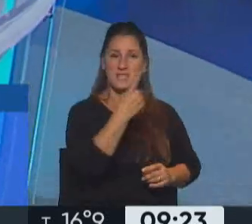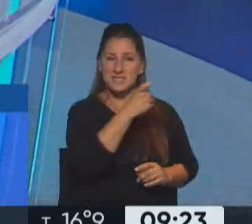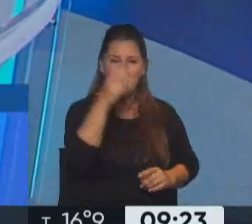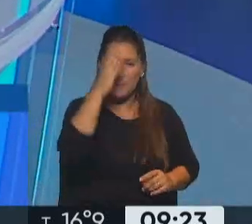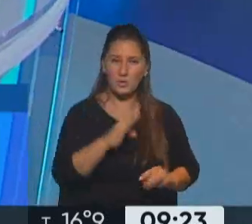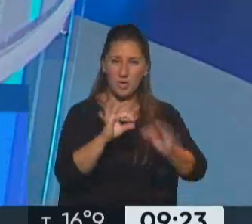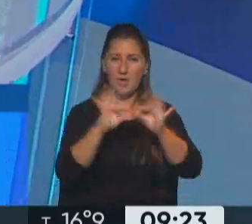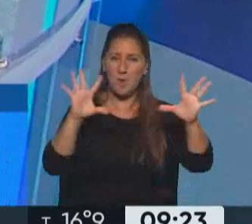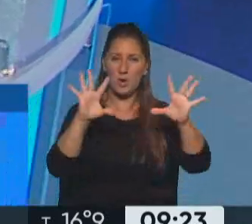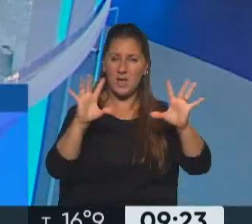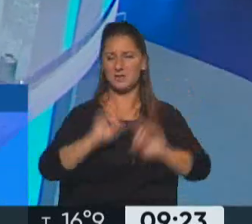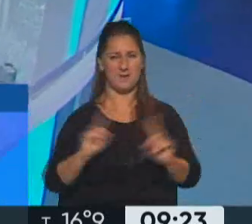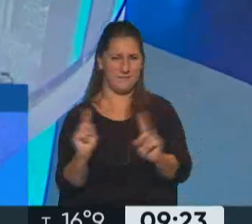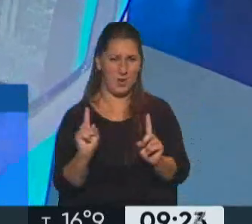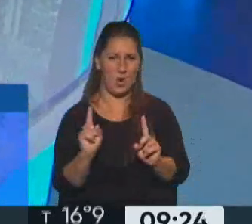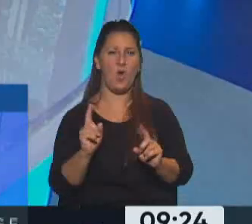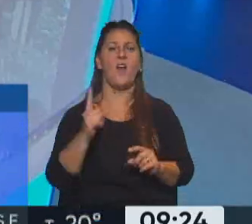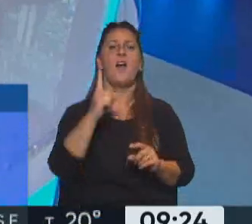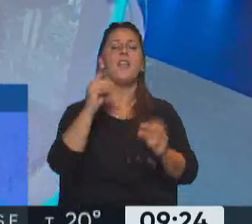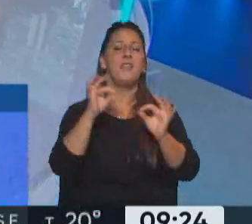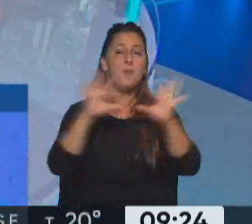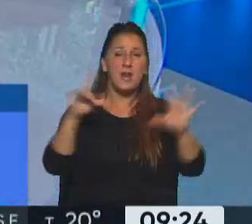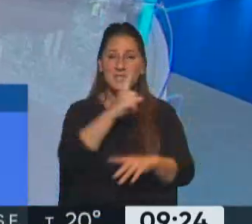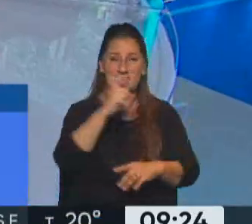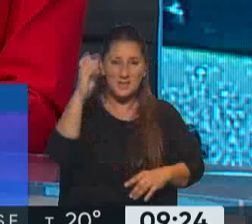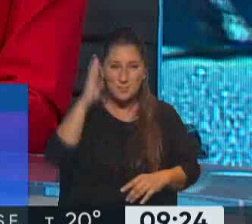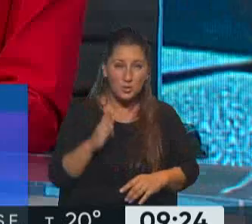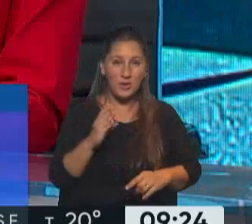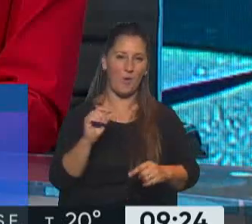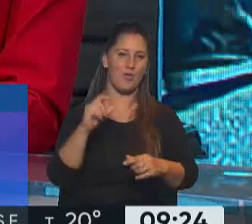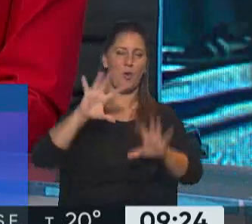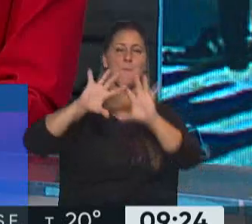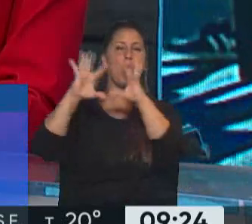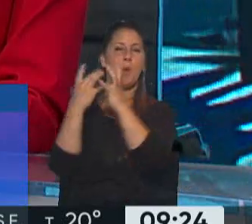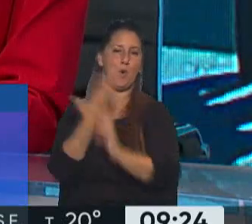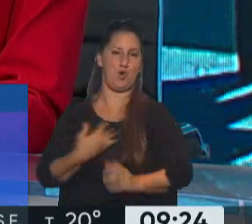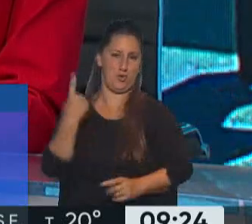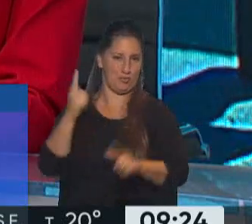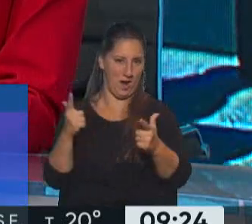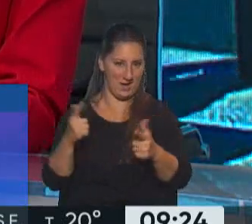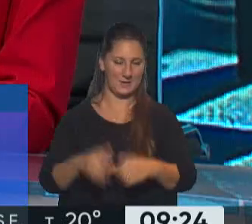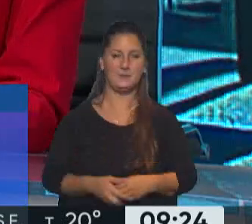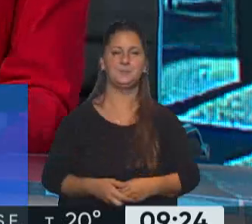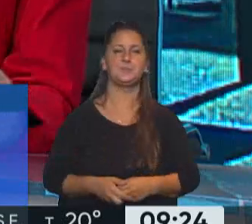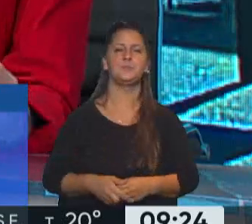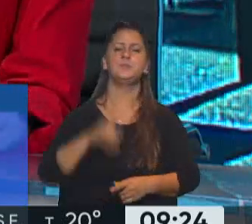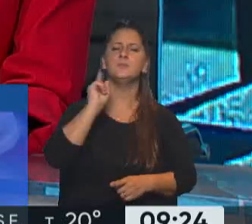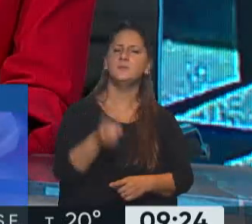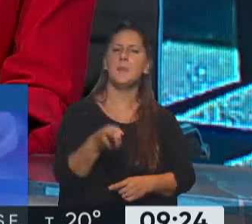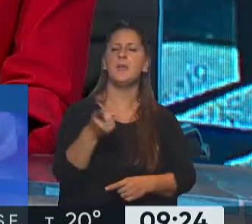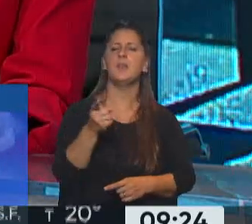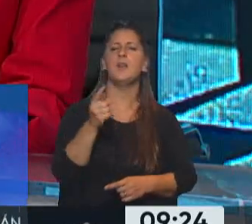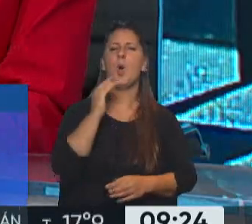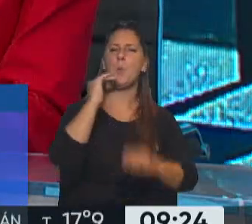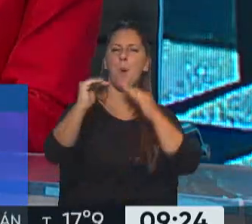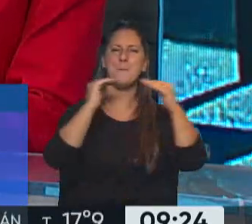es una democracia plena, porque una democracia plena es cuando no hay monopolios. A ver, y también habrá que prestar mucha atención, supongo yo, a los mensajes